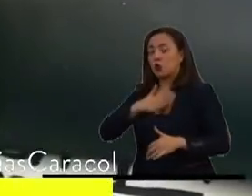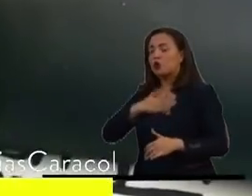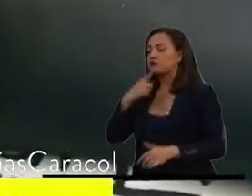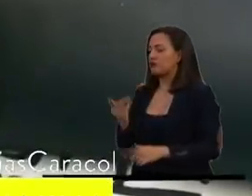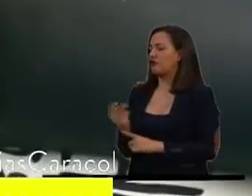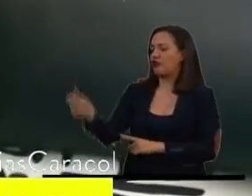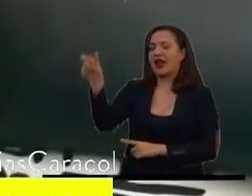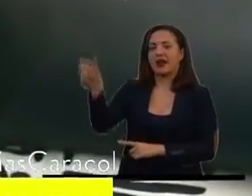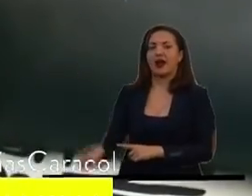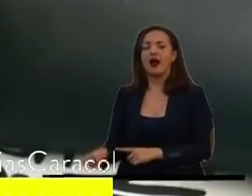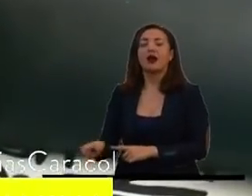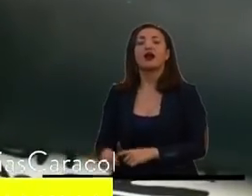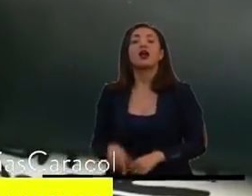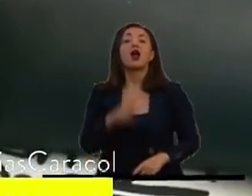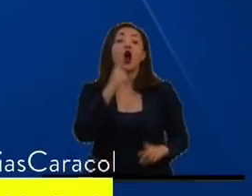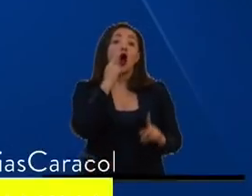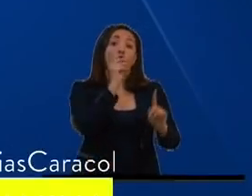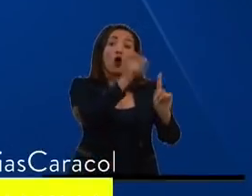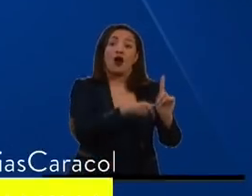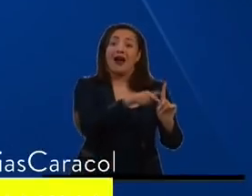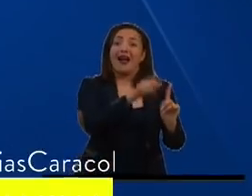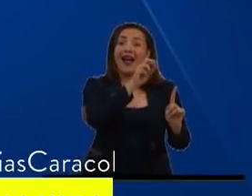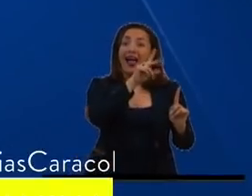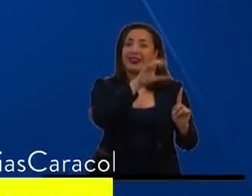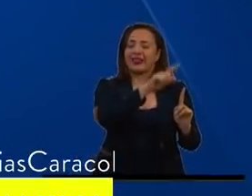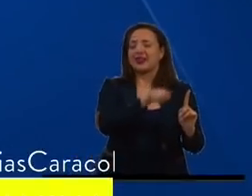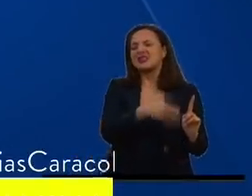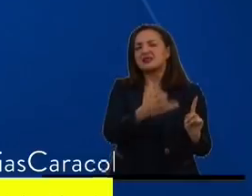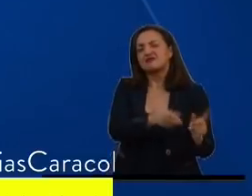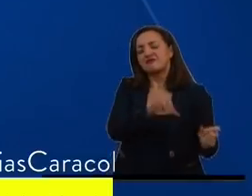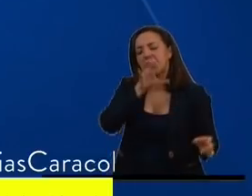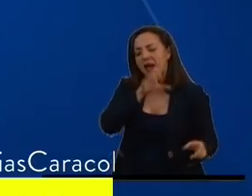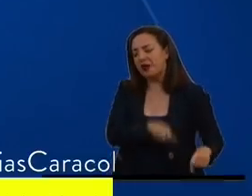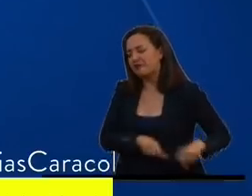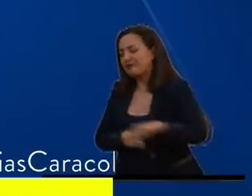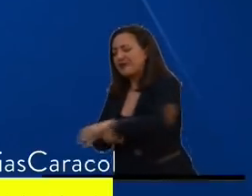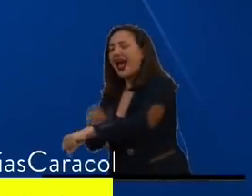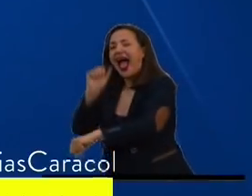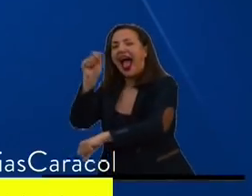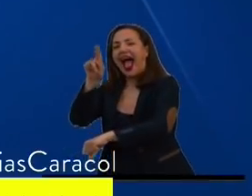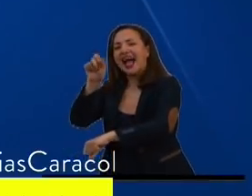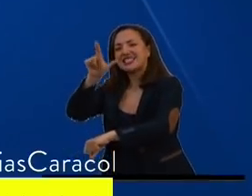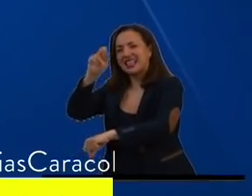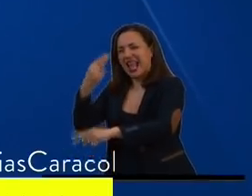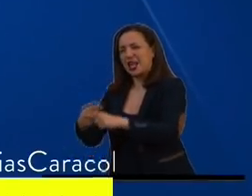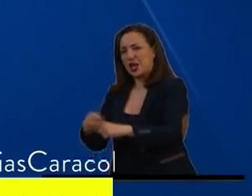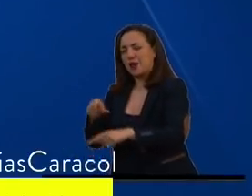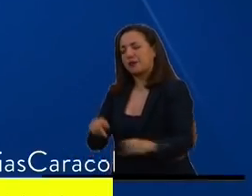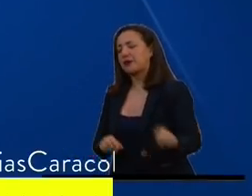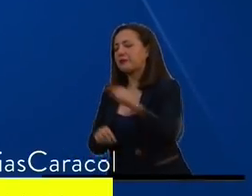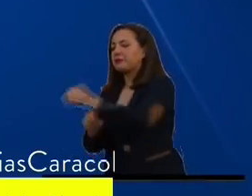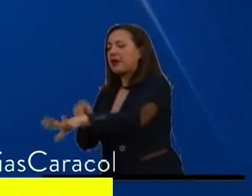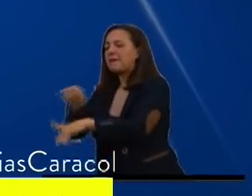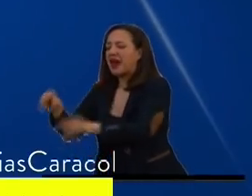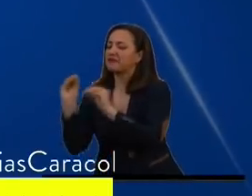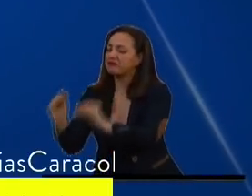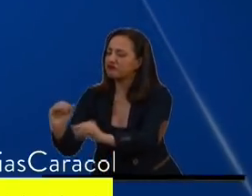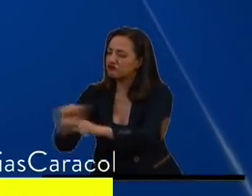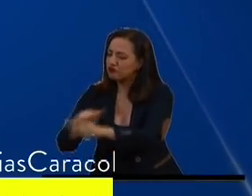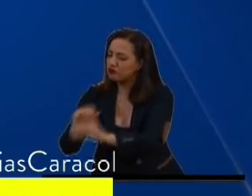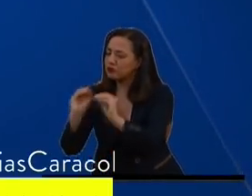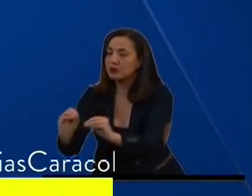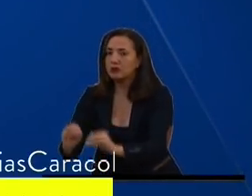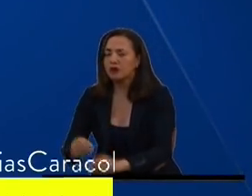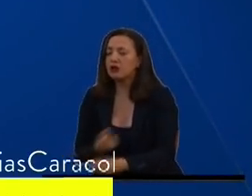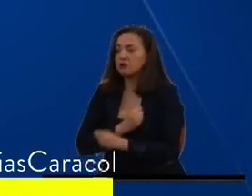Andrés Forero había llevado a Aslan, su cachorro de 6 meses, a una escuela en Chía especializada en entrenamiento y adiestramiento de perros, pero su sorpresa